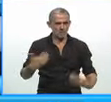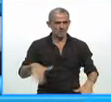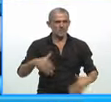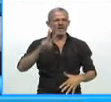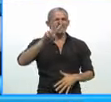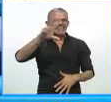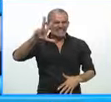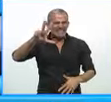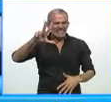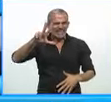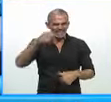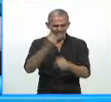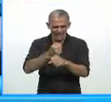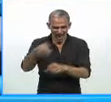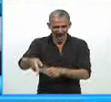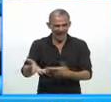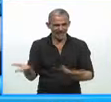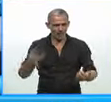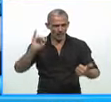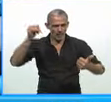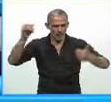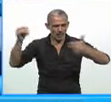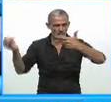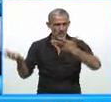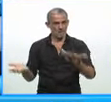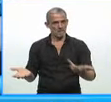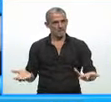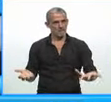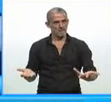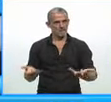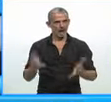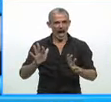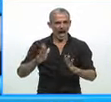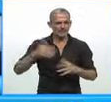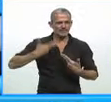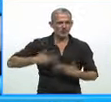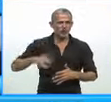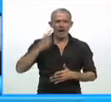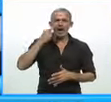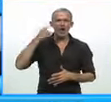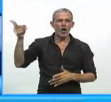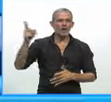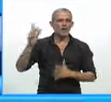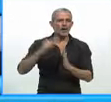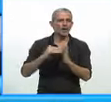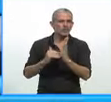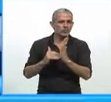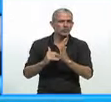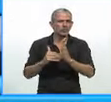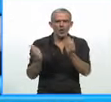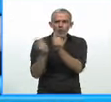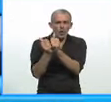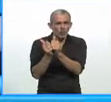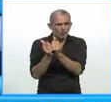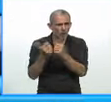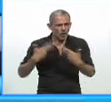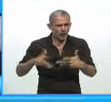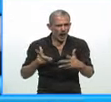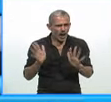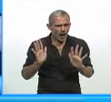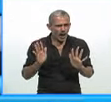los campeonatos. ¿Y es común que pase esto así que no, se vayan no, a entrenar? El tipo es... Que vayan a entrenar juntos.